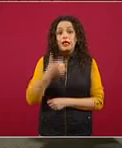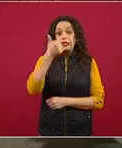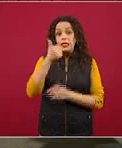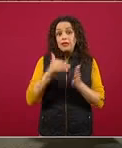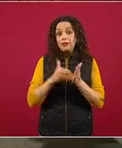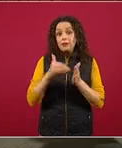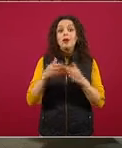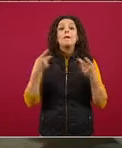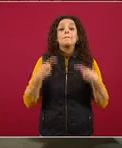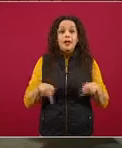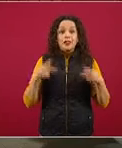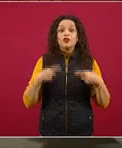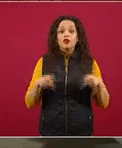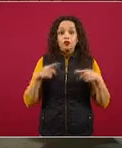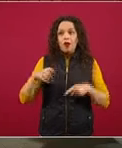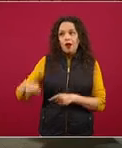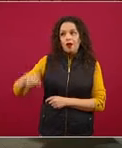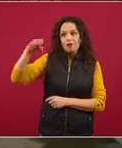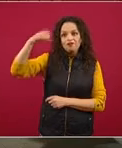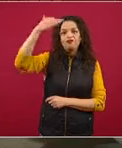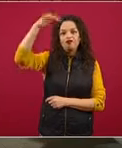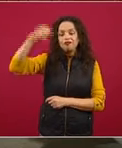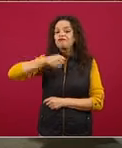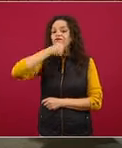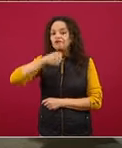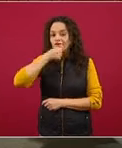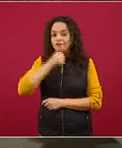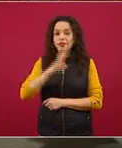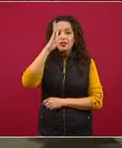de personas adultas mayores. Son